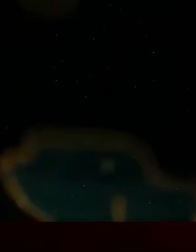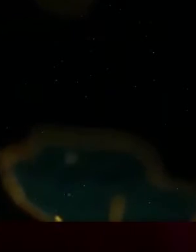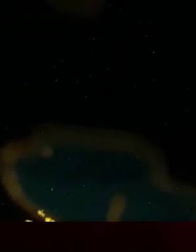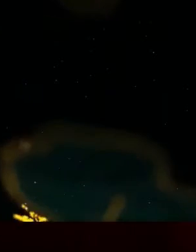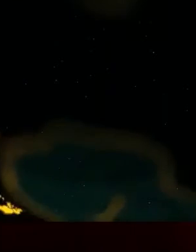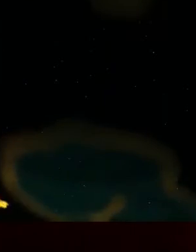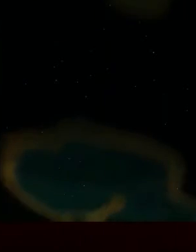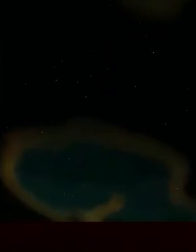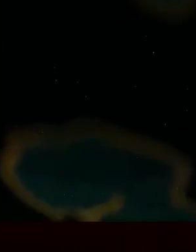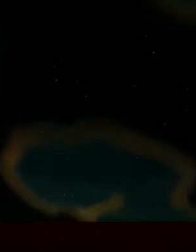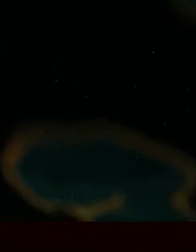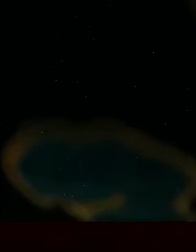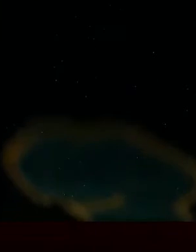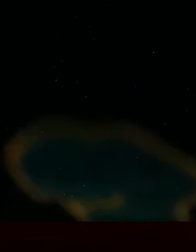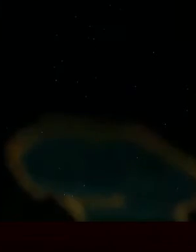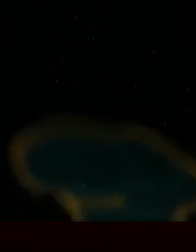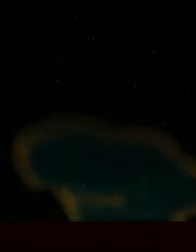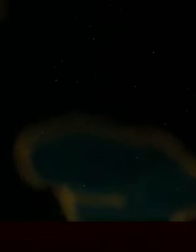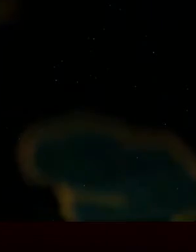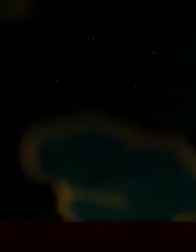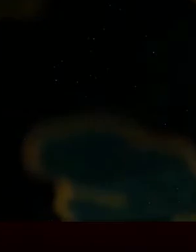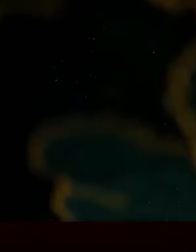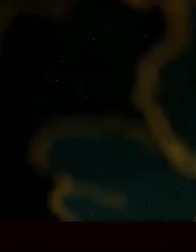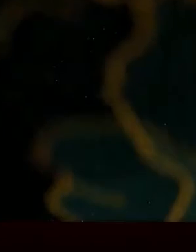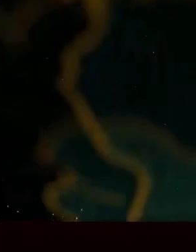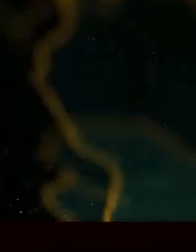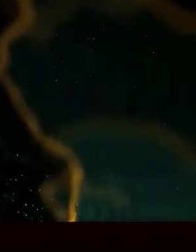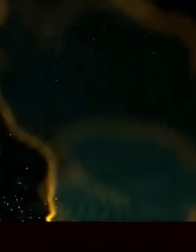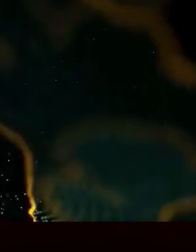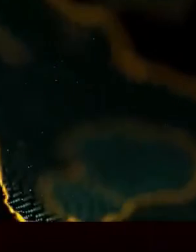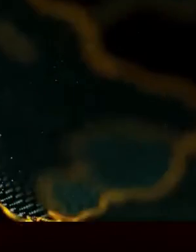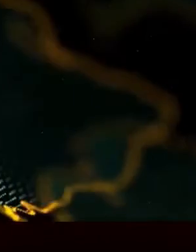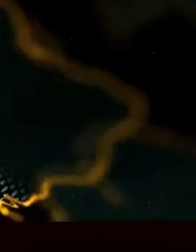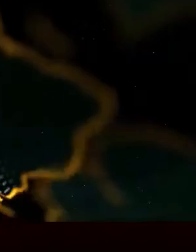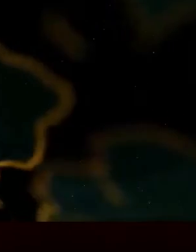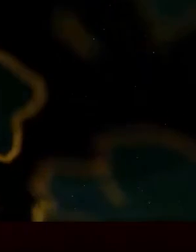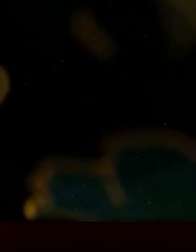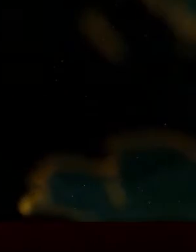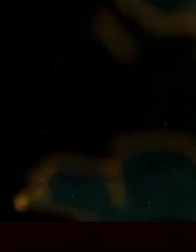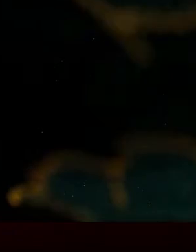H Noticias MX, la información en constante movimiento.